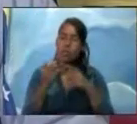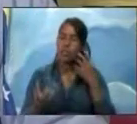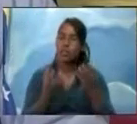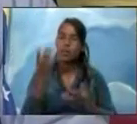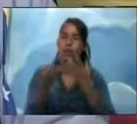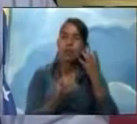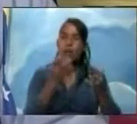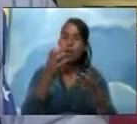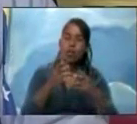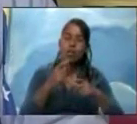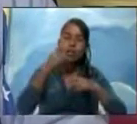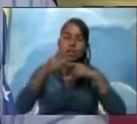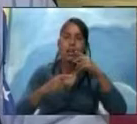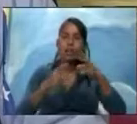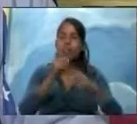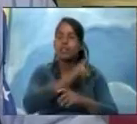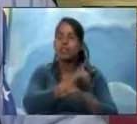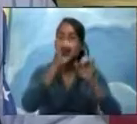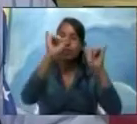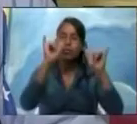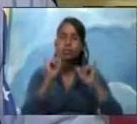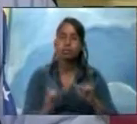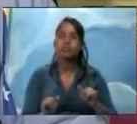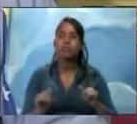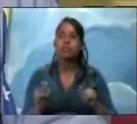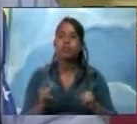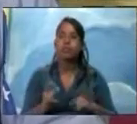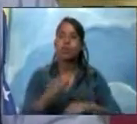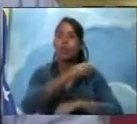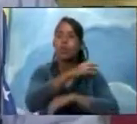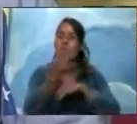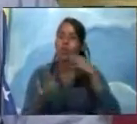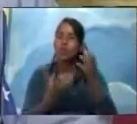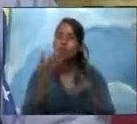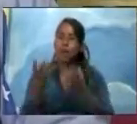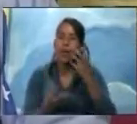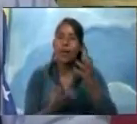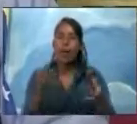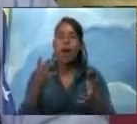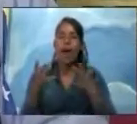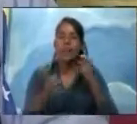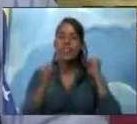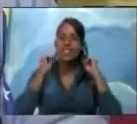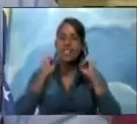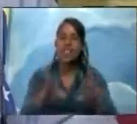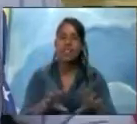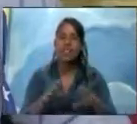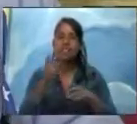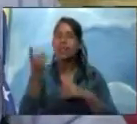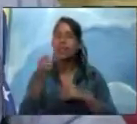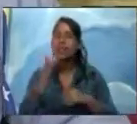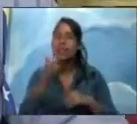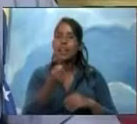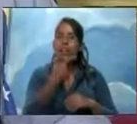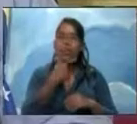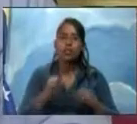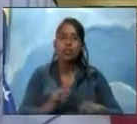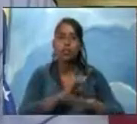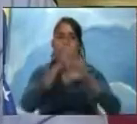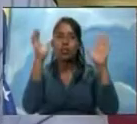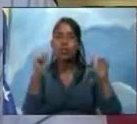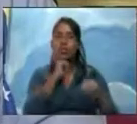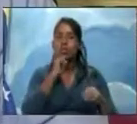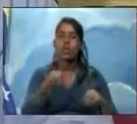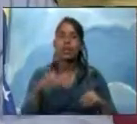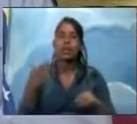y la rueda del mismo fuego ardiente. Qué lindo y qué maravilloso es